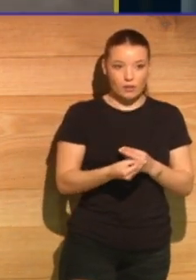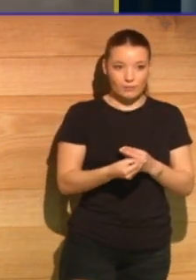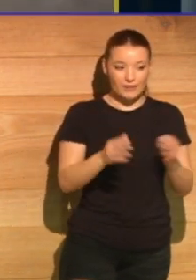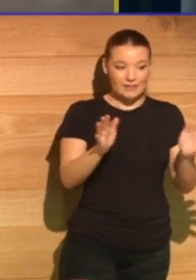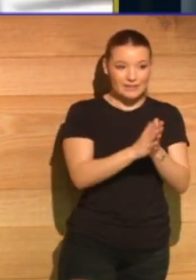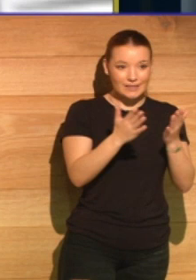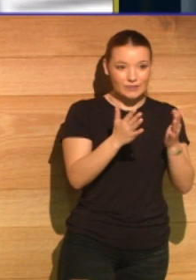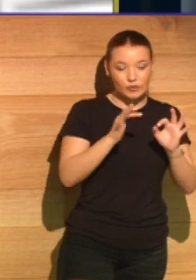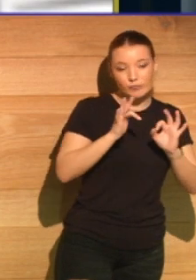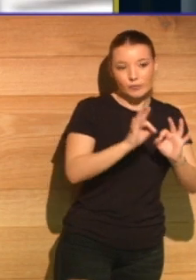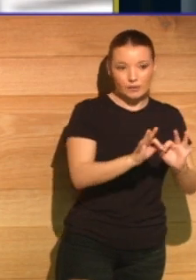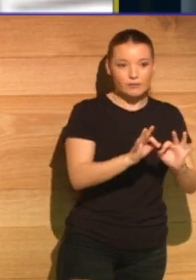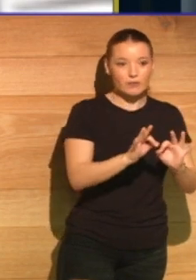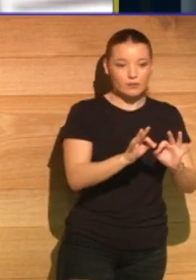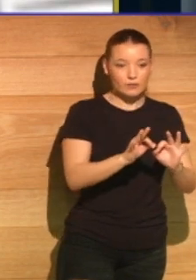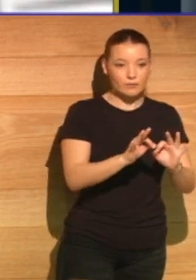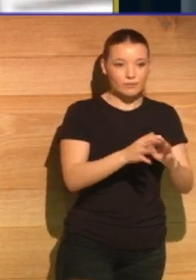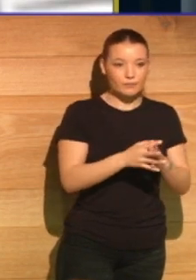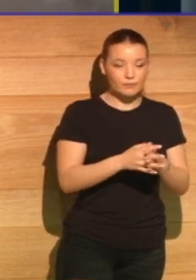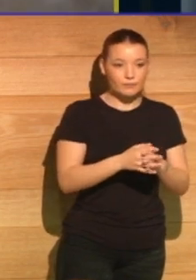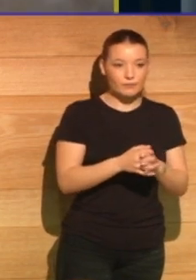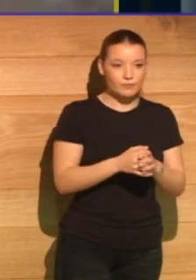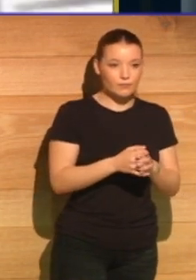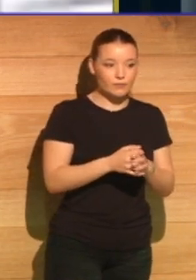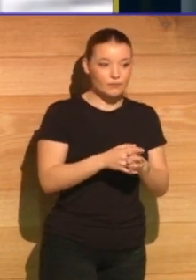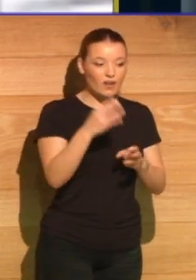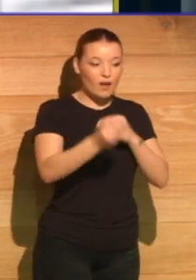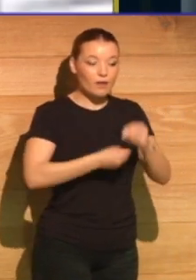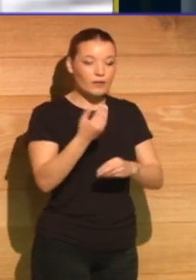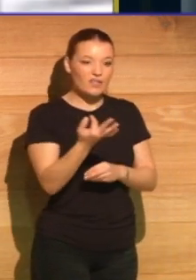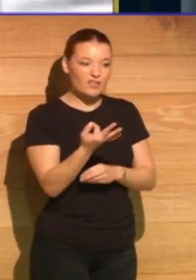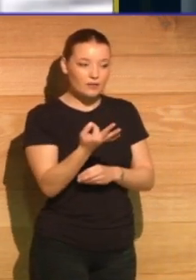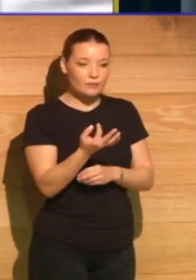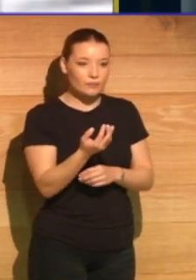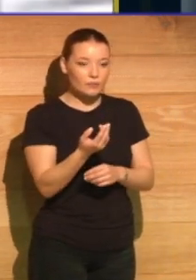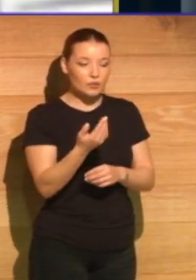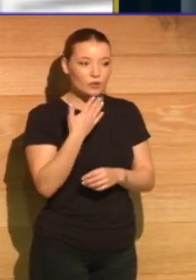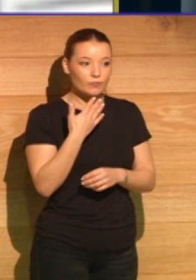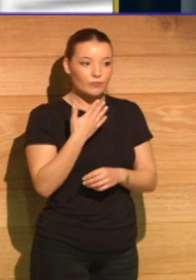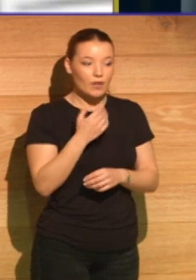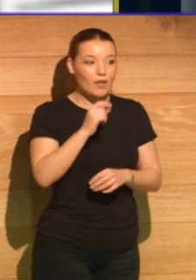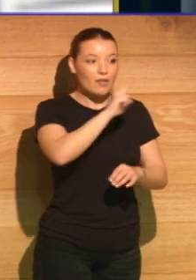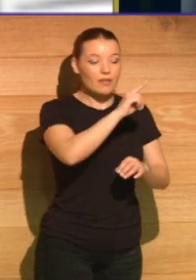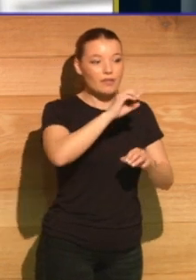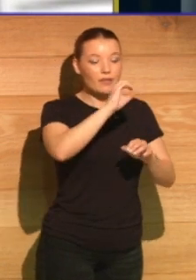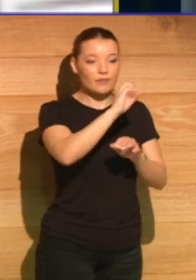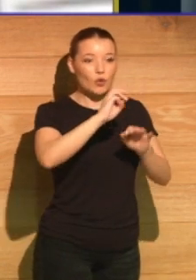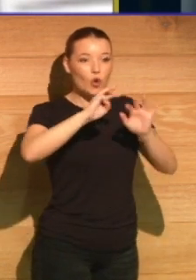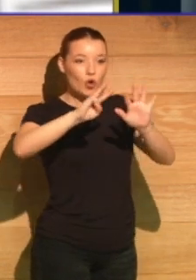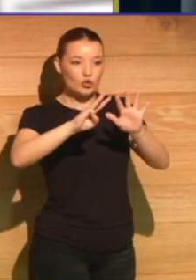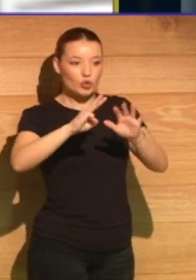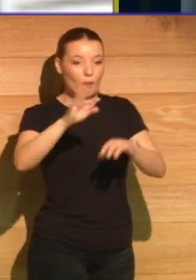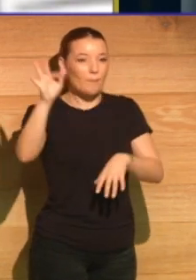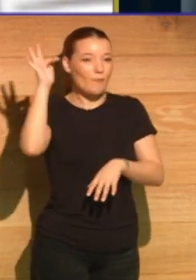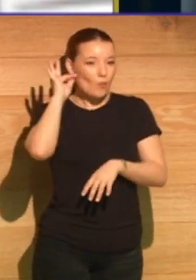gigantas, es recuperar a 108 mujeres que